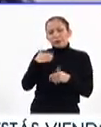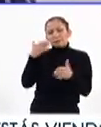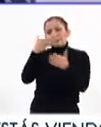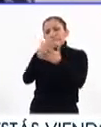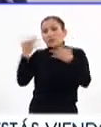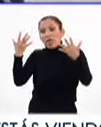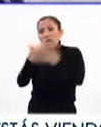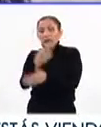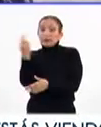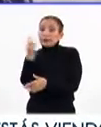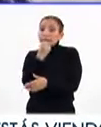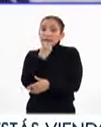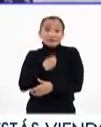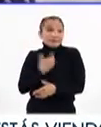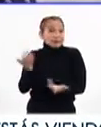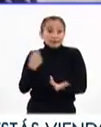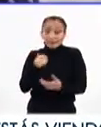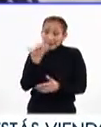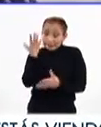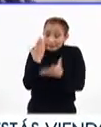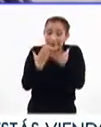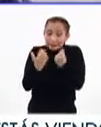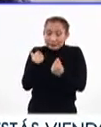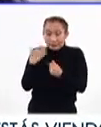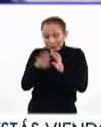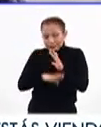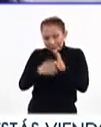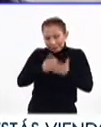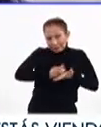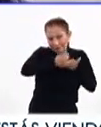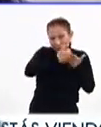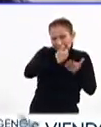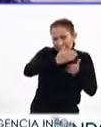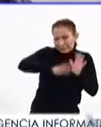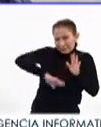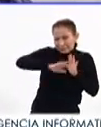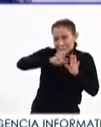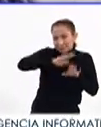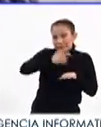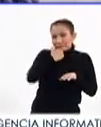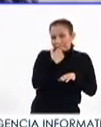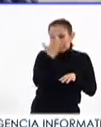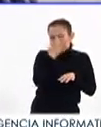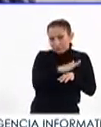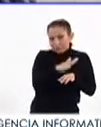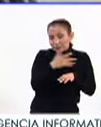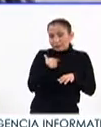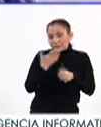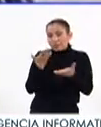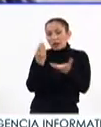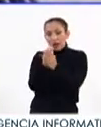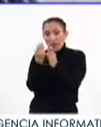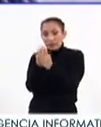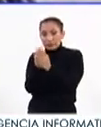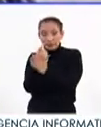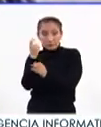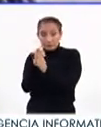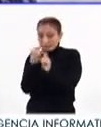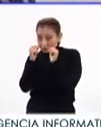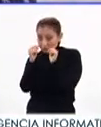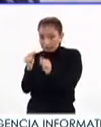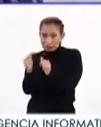enfrentas hacia una necesidad y teniendo, yo creo que las bases necesarias en cuanto al inglés, pues las clases que era mi